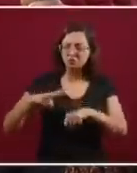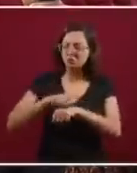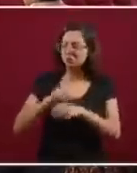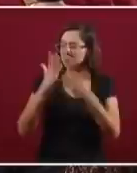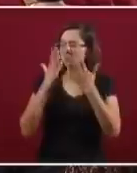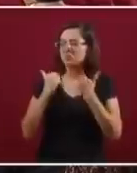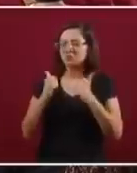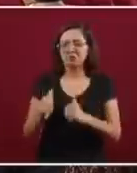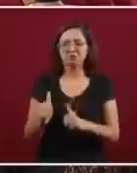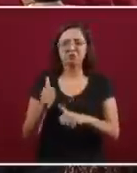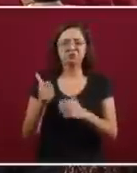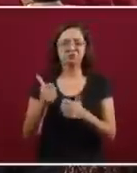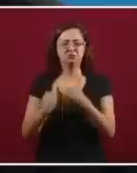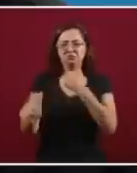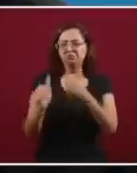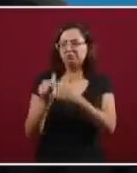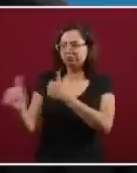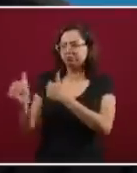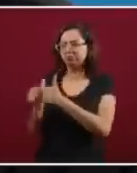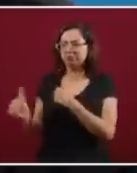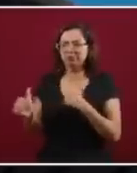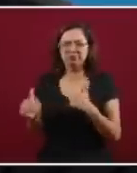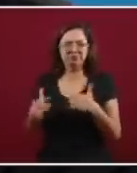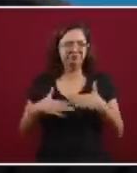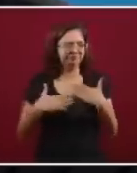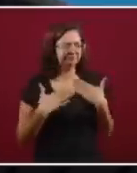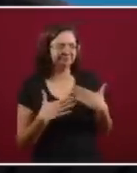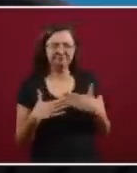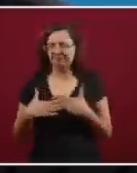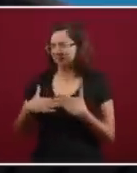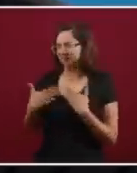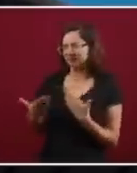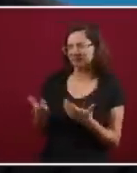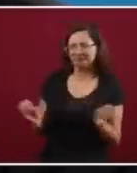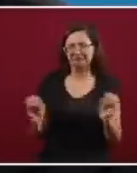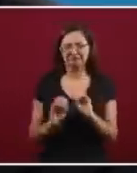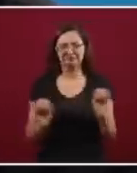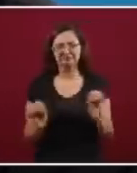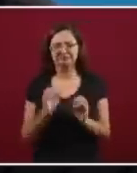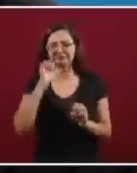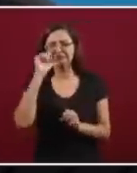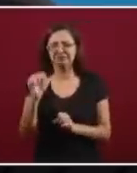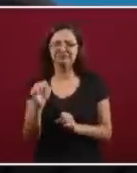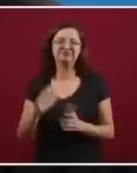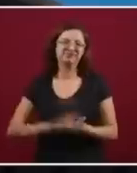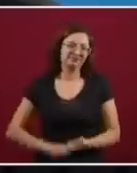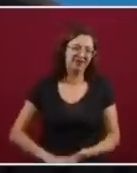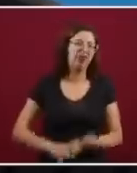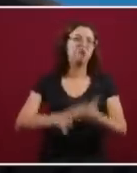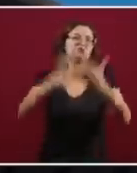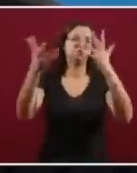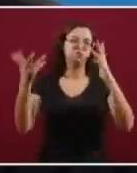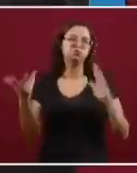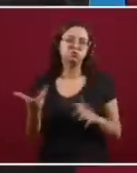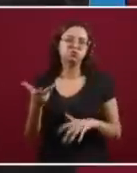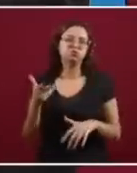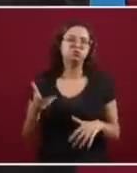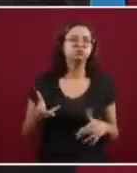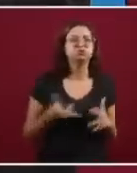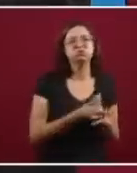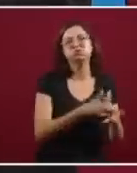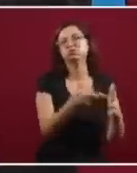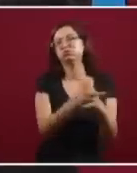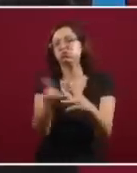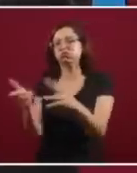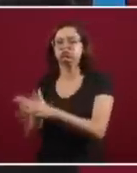ésta y desconfianza mutua y esta erosión empiezan a causar la violencia criminal que